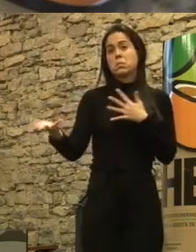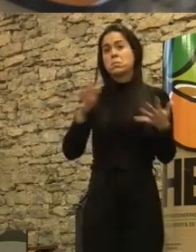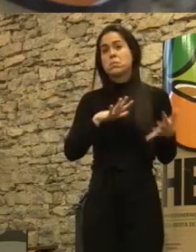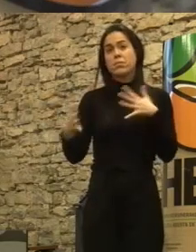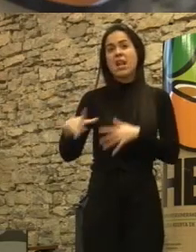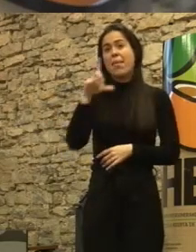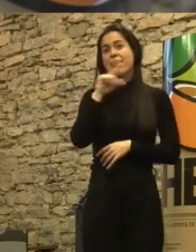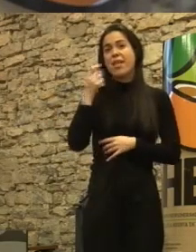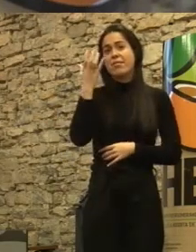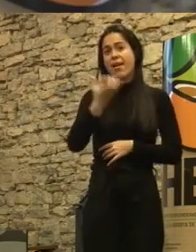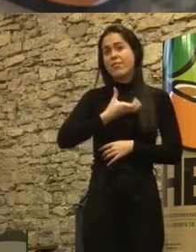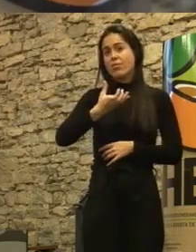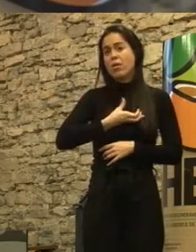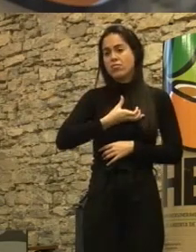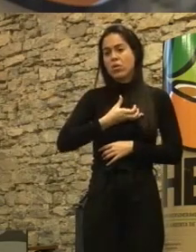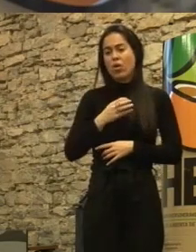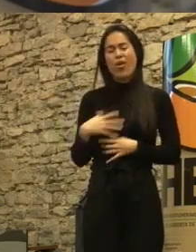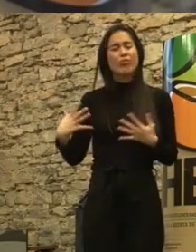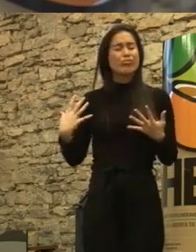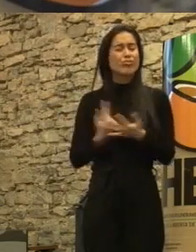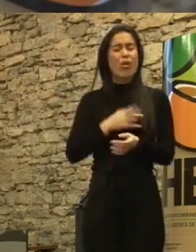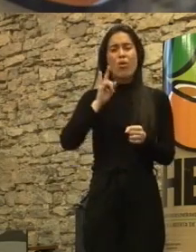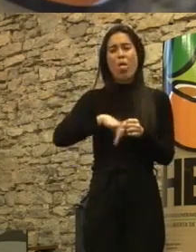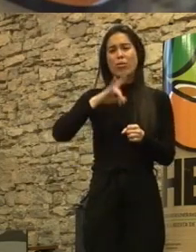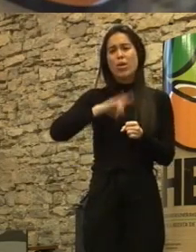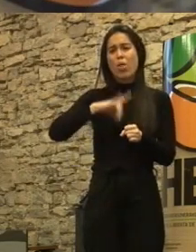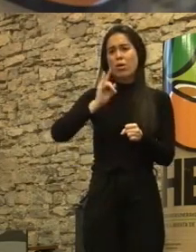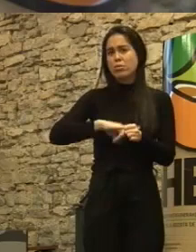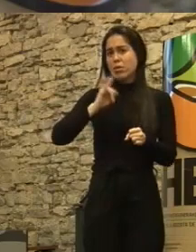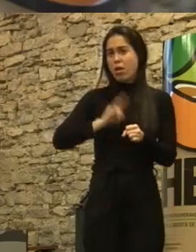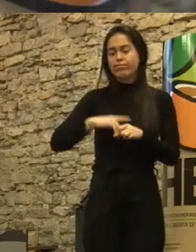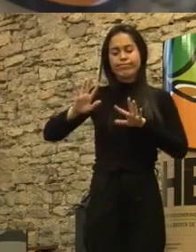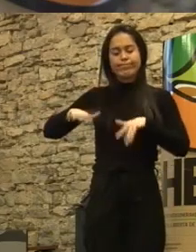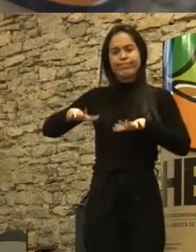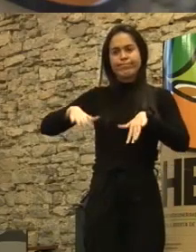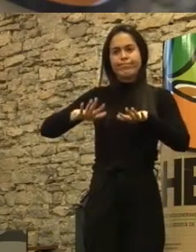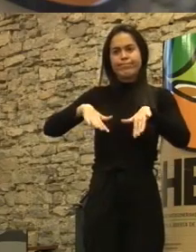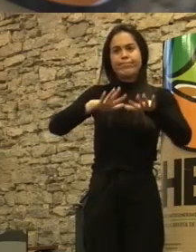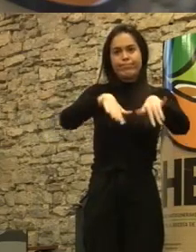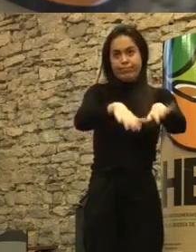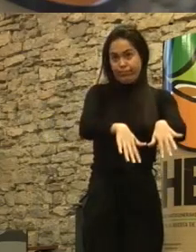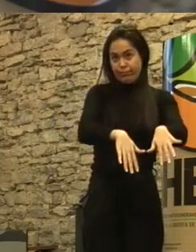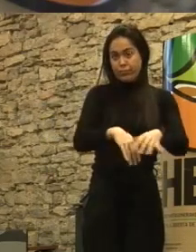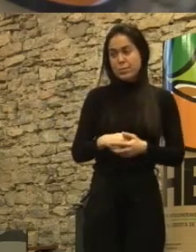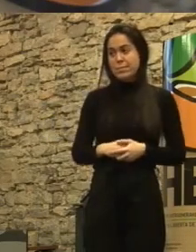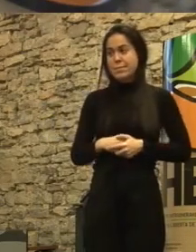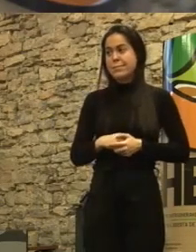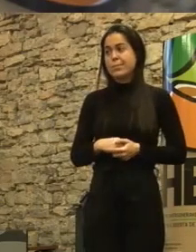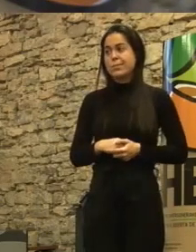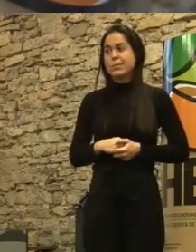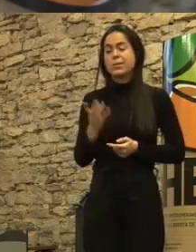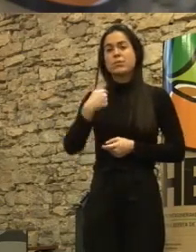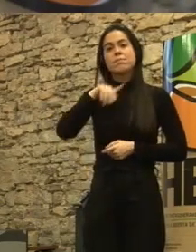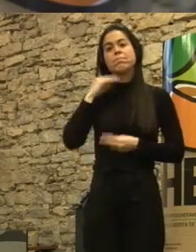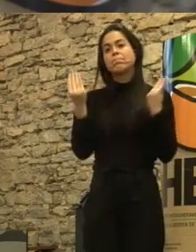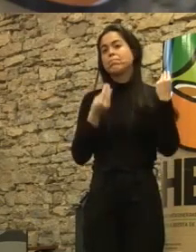100 ayuntamientos que todos los lunes sale la gente a manifestarse y a concentrarse, pues nos parece